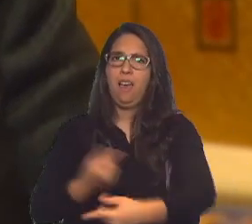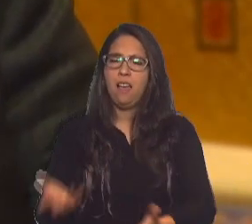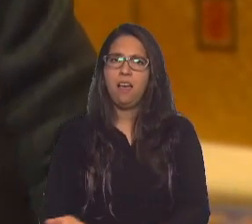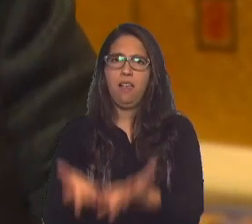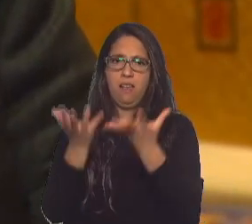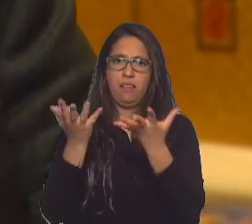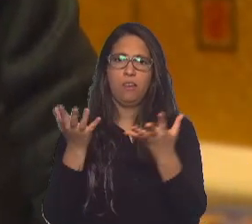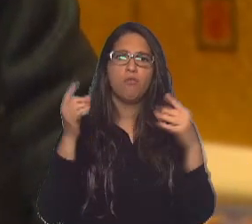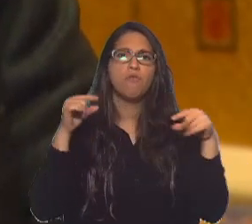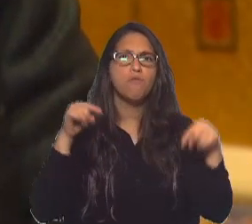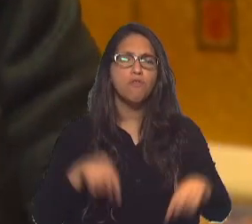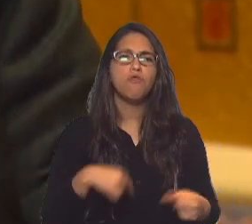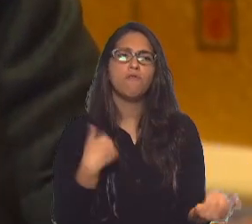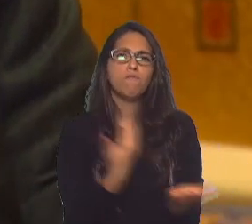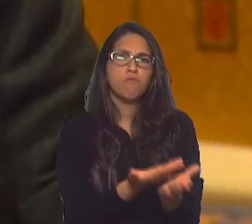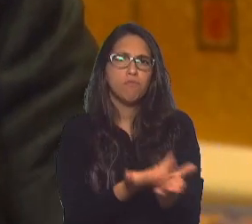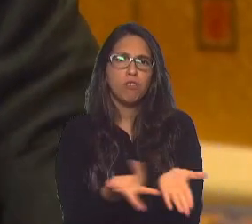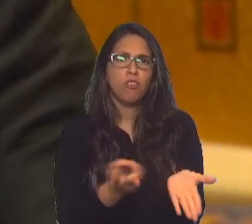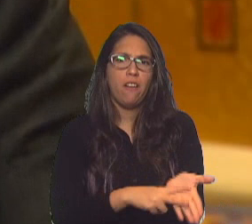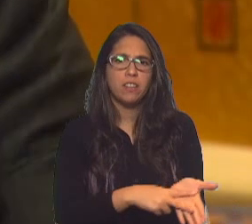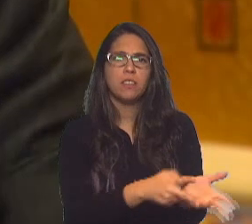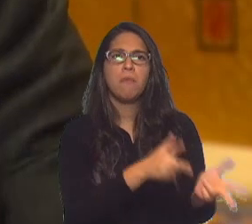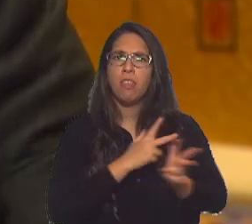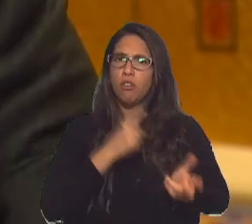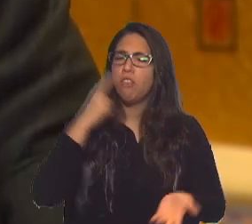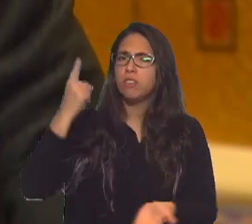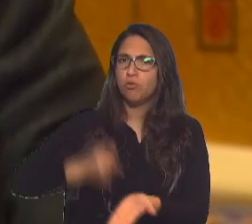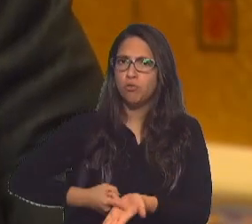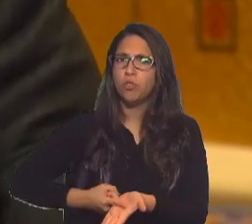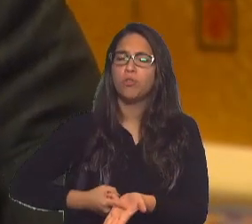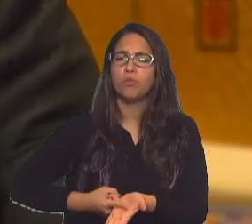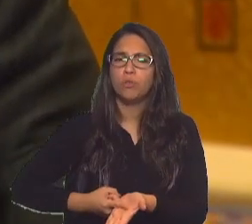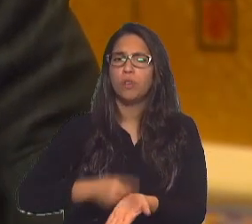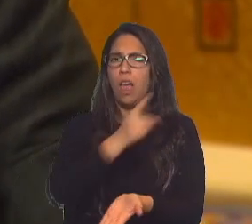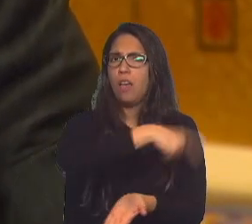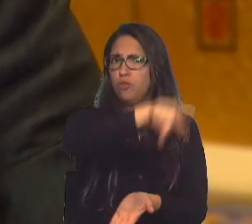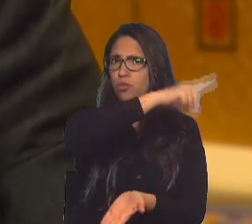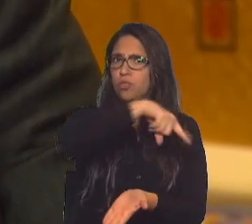Y hoy se lo volvió a plantear y él me dijo que habían tomado la decisión